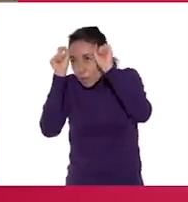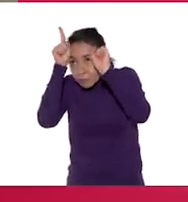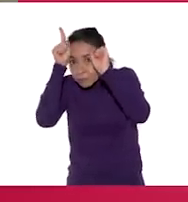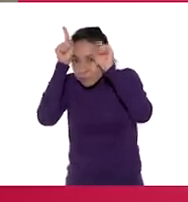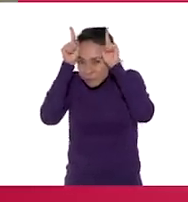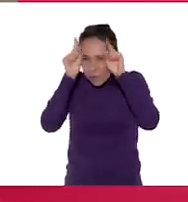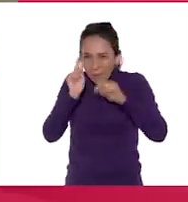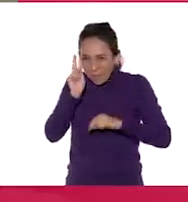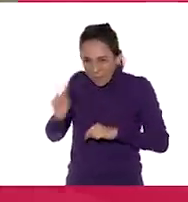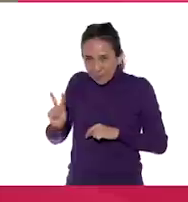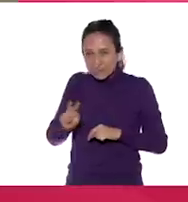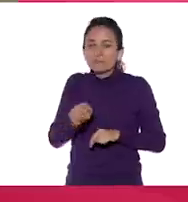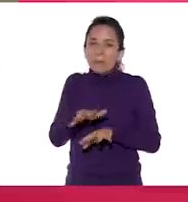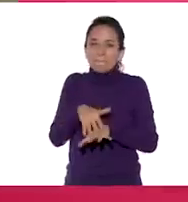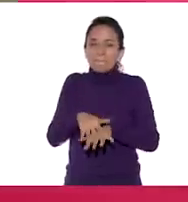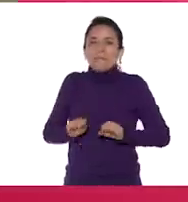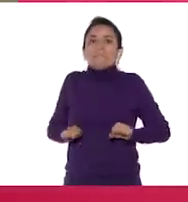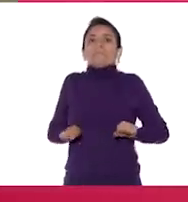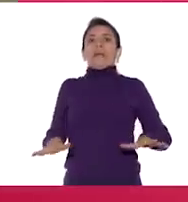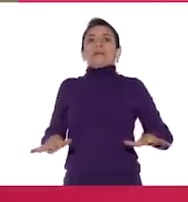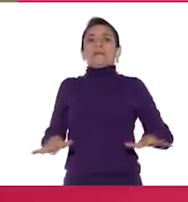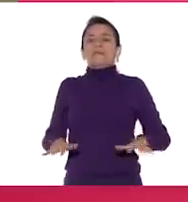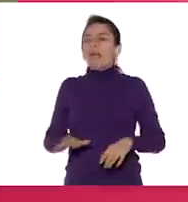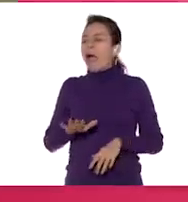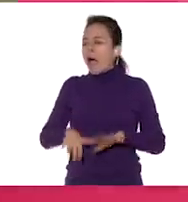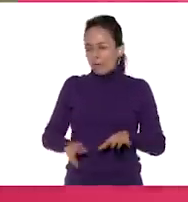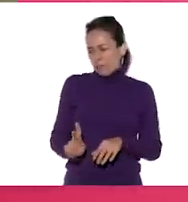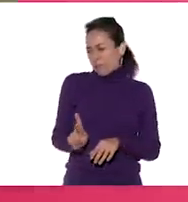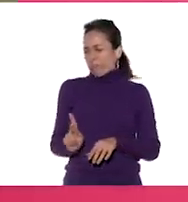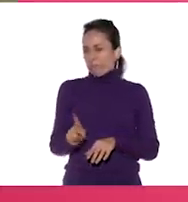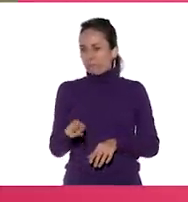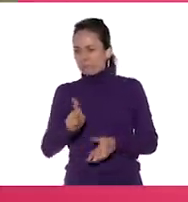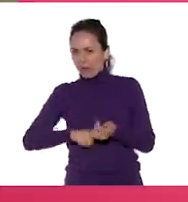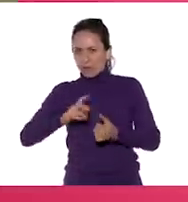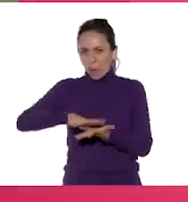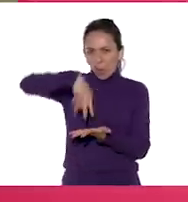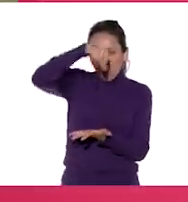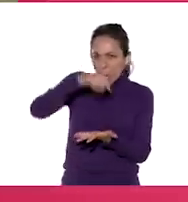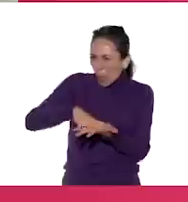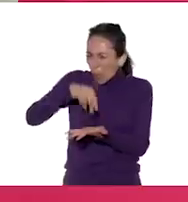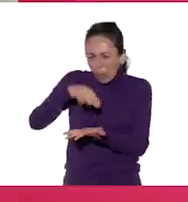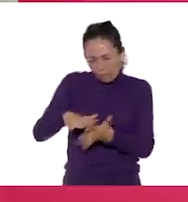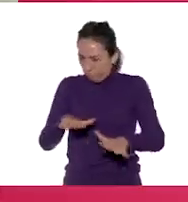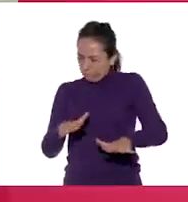especies son más grandes. Se confunden bastante con la arena. Y se alimentan de hormigas, igual que los demás.